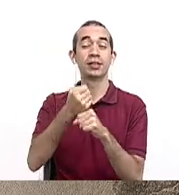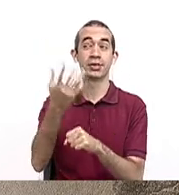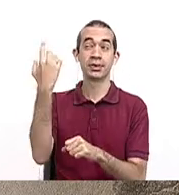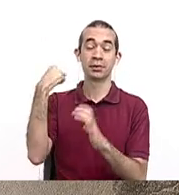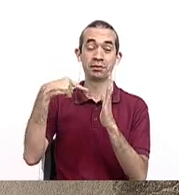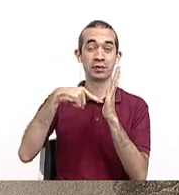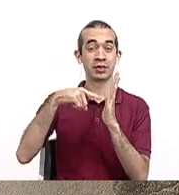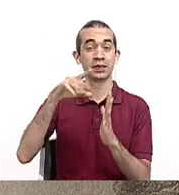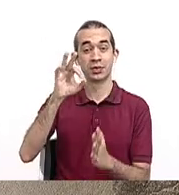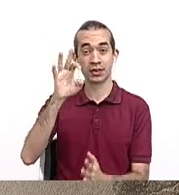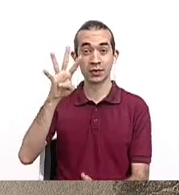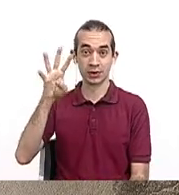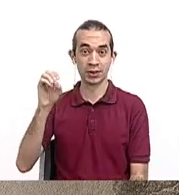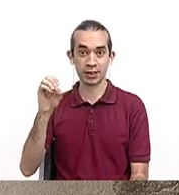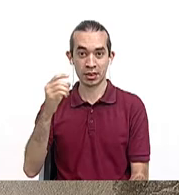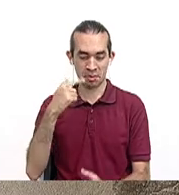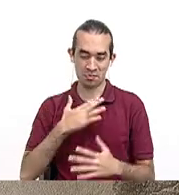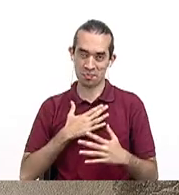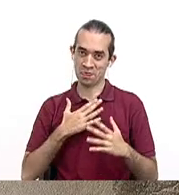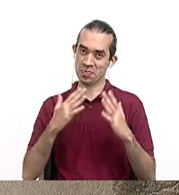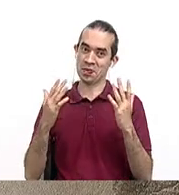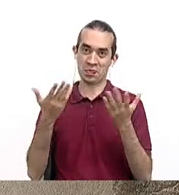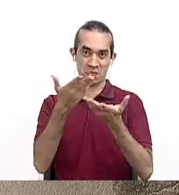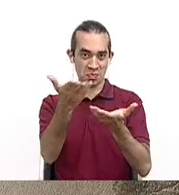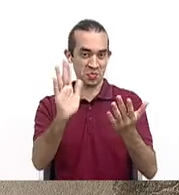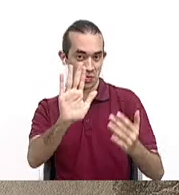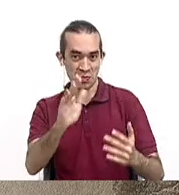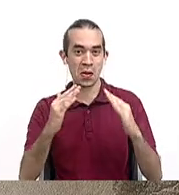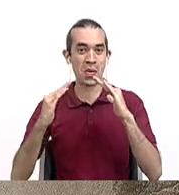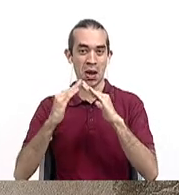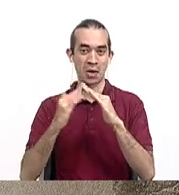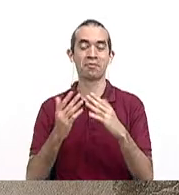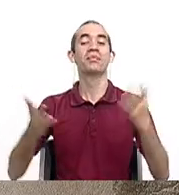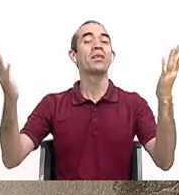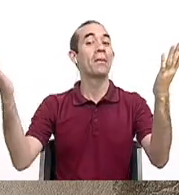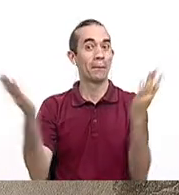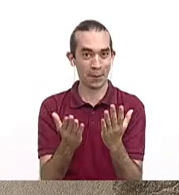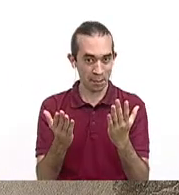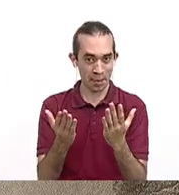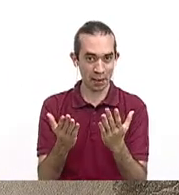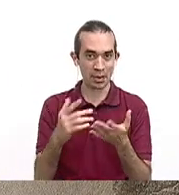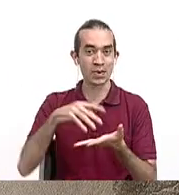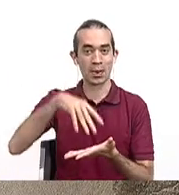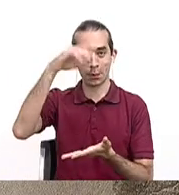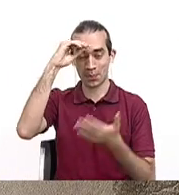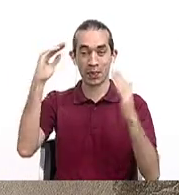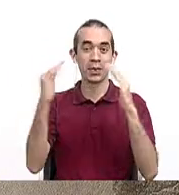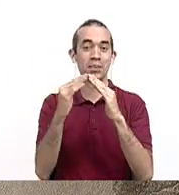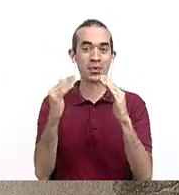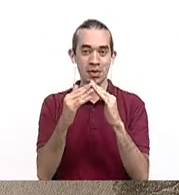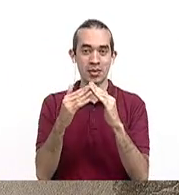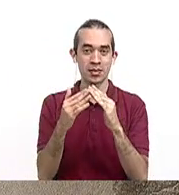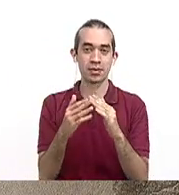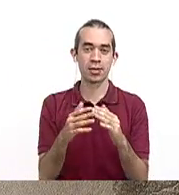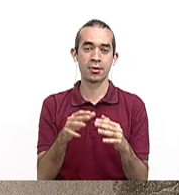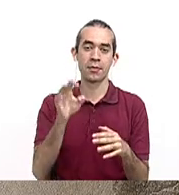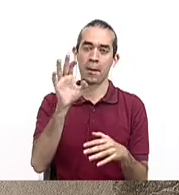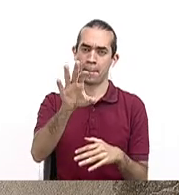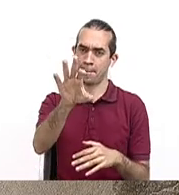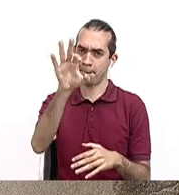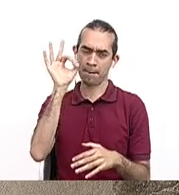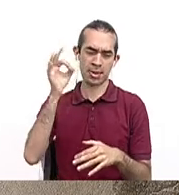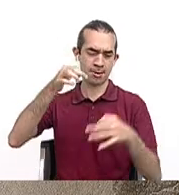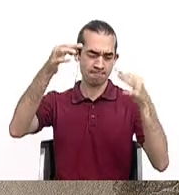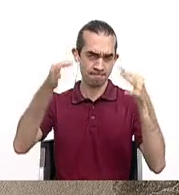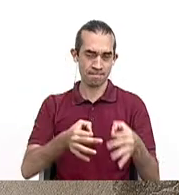álbum aquí en su hogar bienvenidas y bienvenidos a aprendo en casa hoy más que nunca nos hemos querido invitar a este lugar tan acogedor